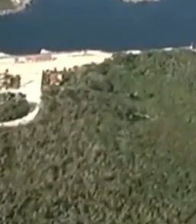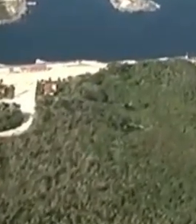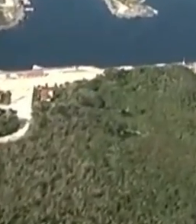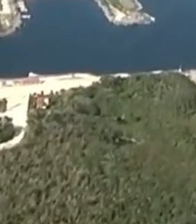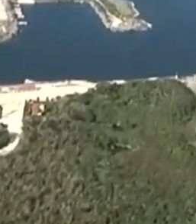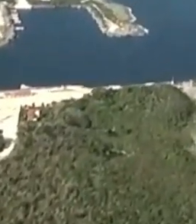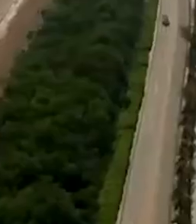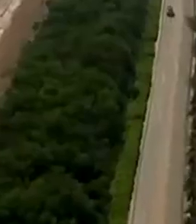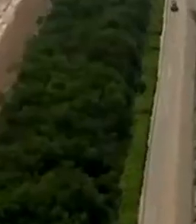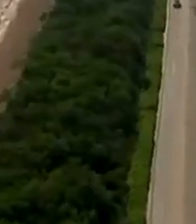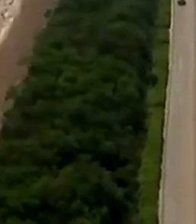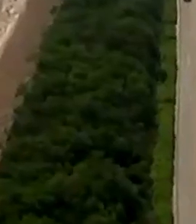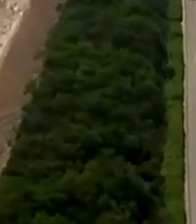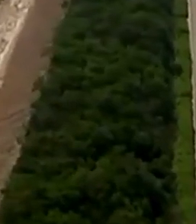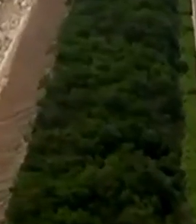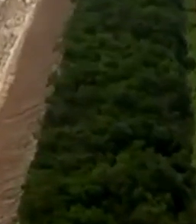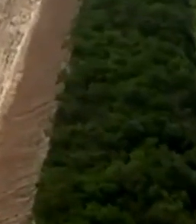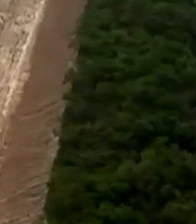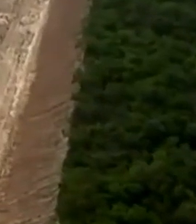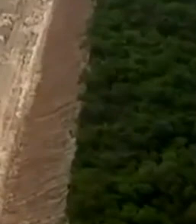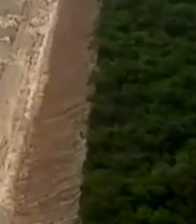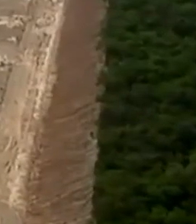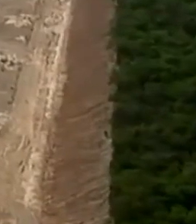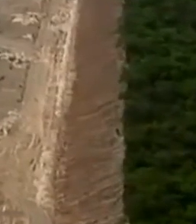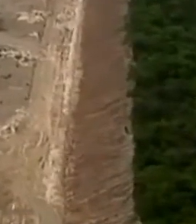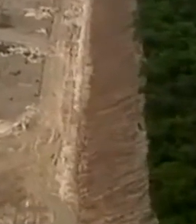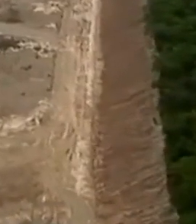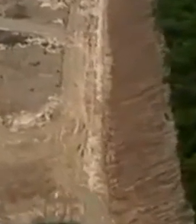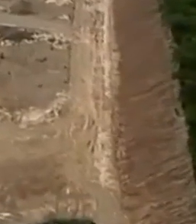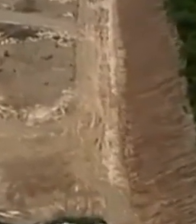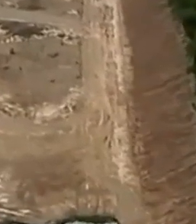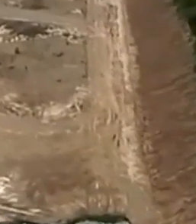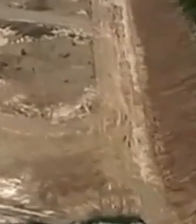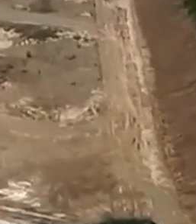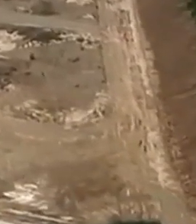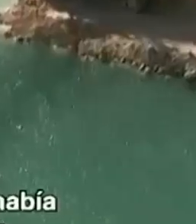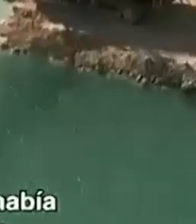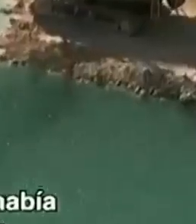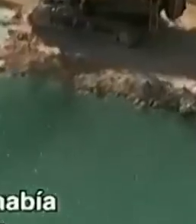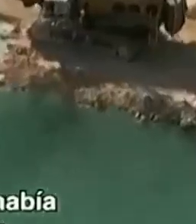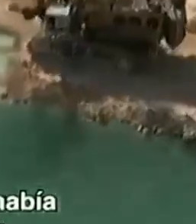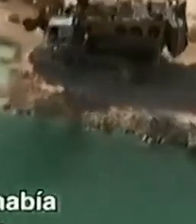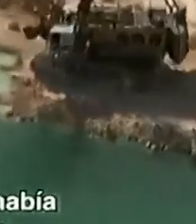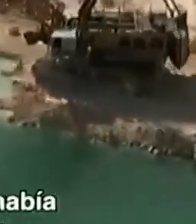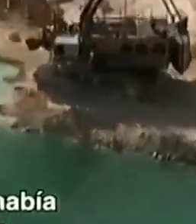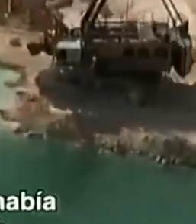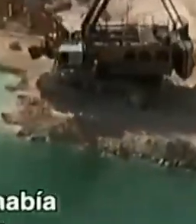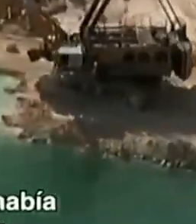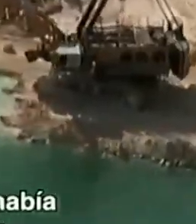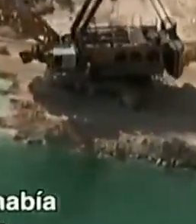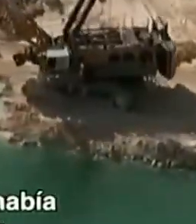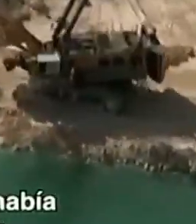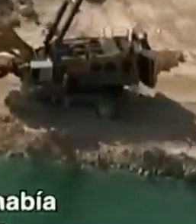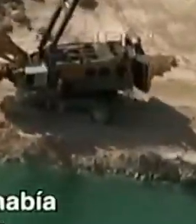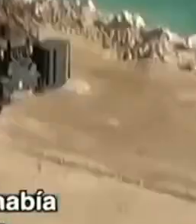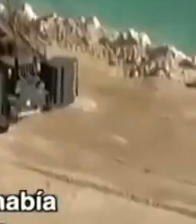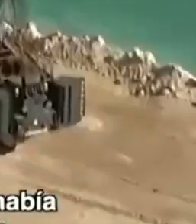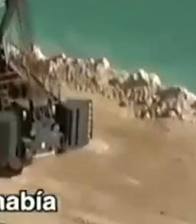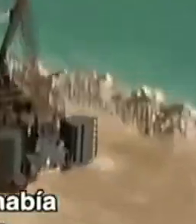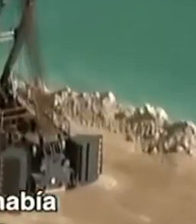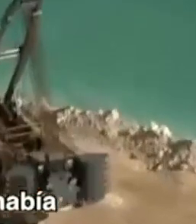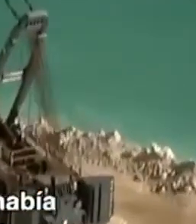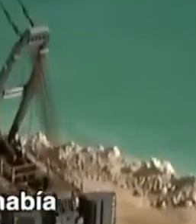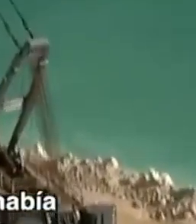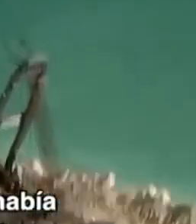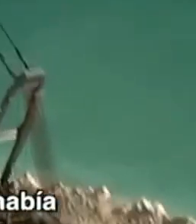Riviera Maya. En 2017 y 2018, tras una inspección, la Profepa determinó que la empresa Calica